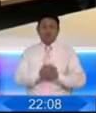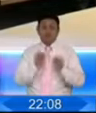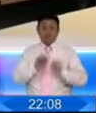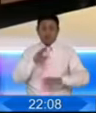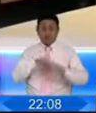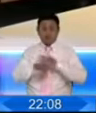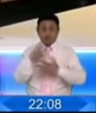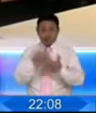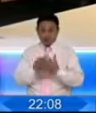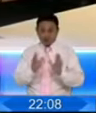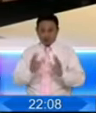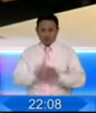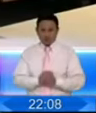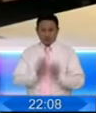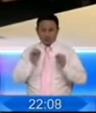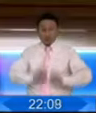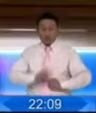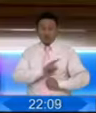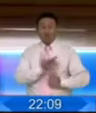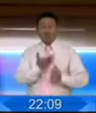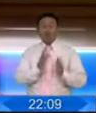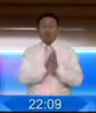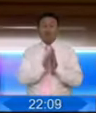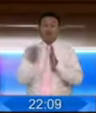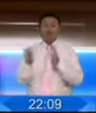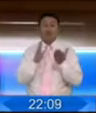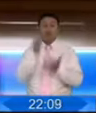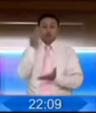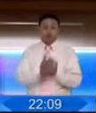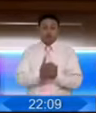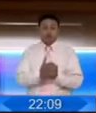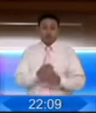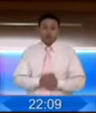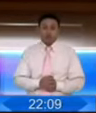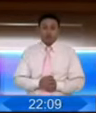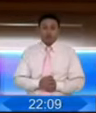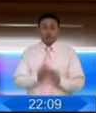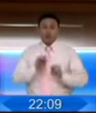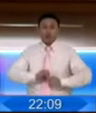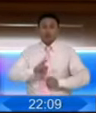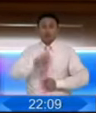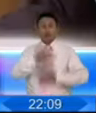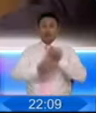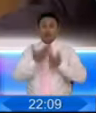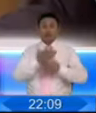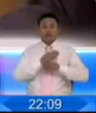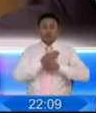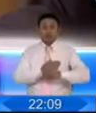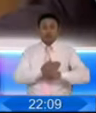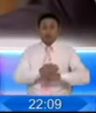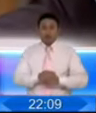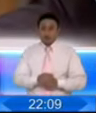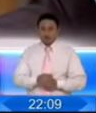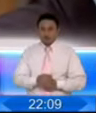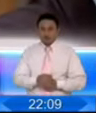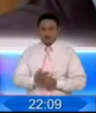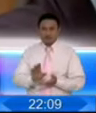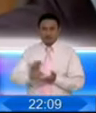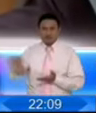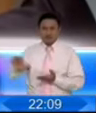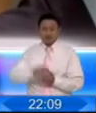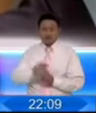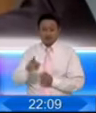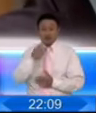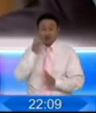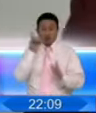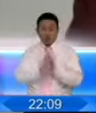cárcel con la presentación de la suspensión condicional de la pena, lo que recibió el rechazo de la defensa del juez John Álava, quien denunció